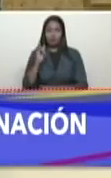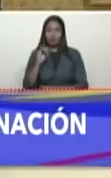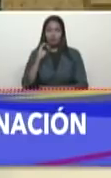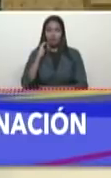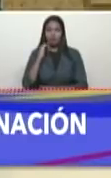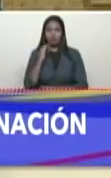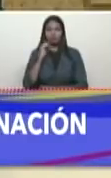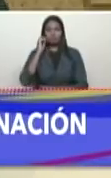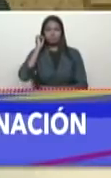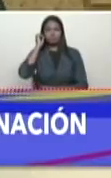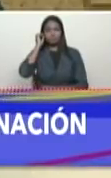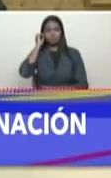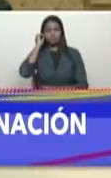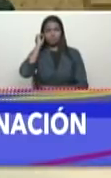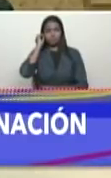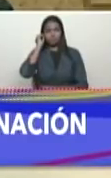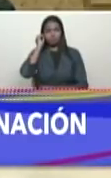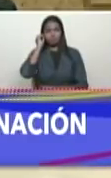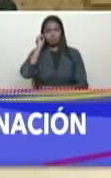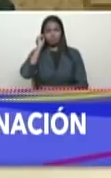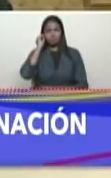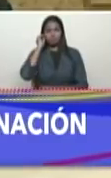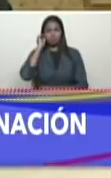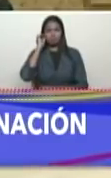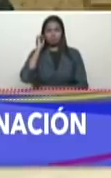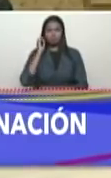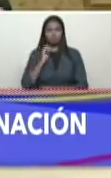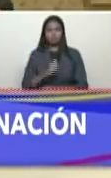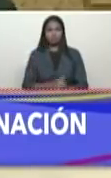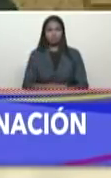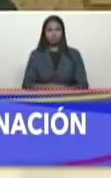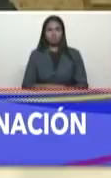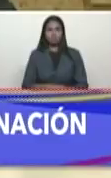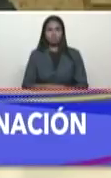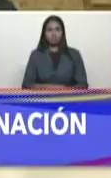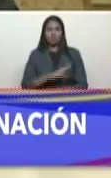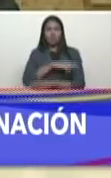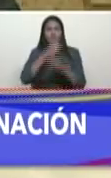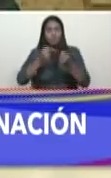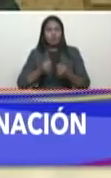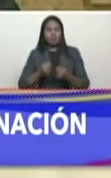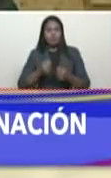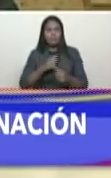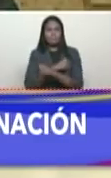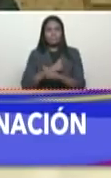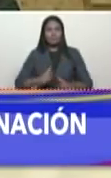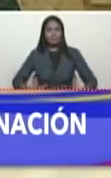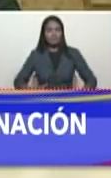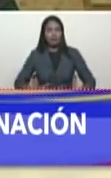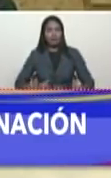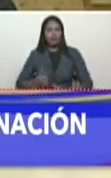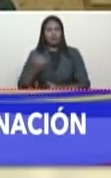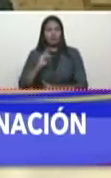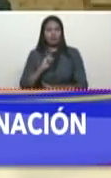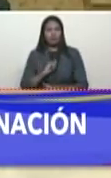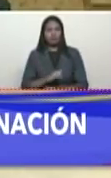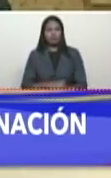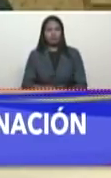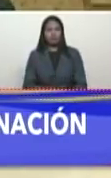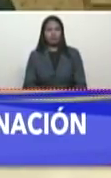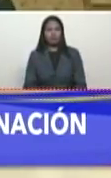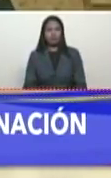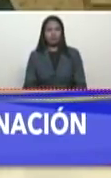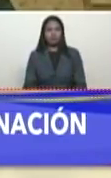poder por eso el imperialismo trata de penetrar el poder militar por eso el imperialismo trata de debilitar lo de